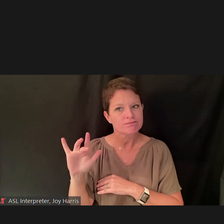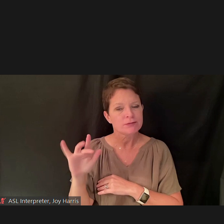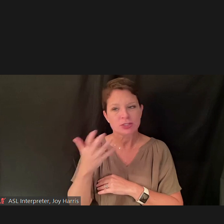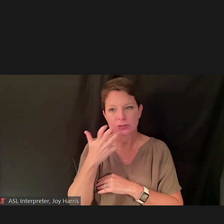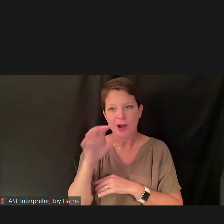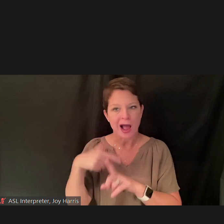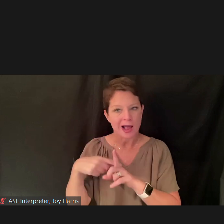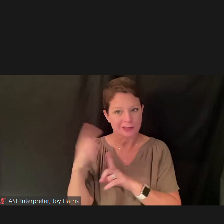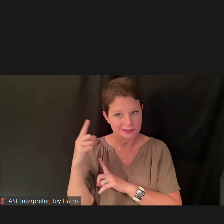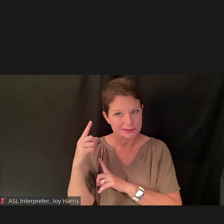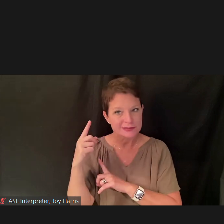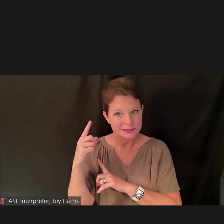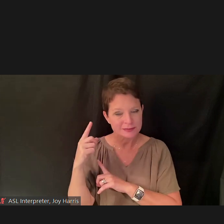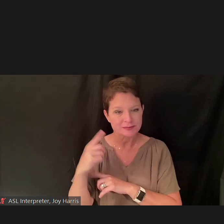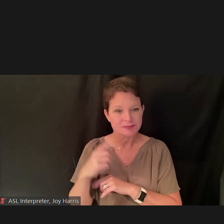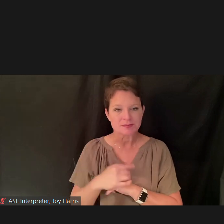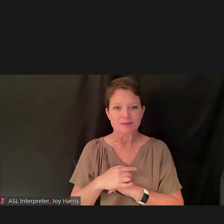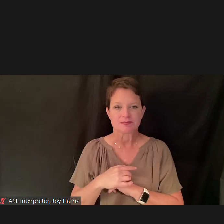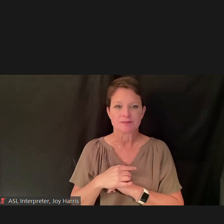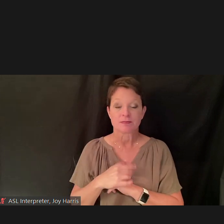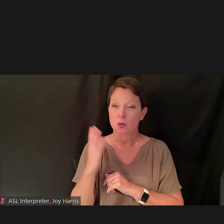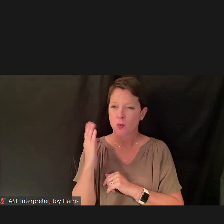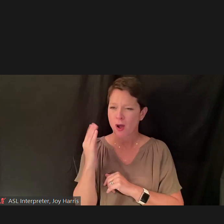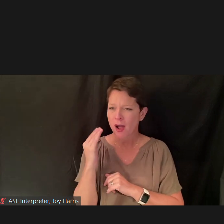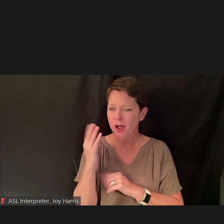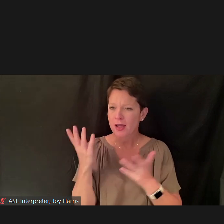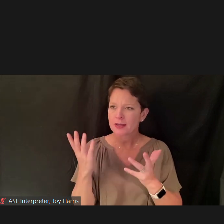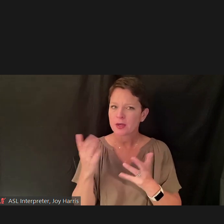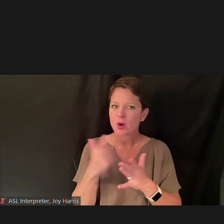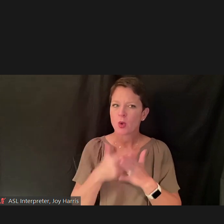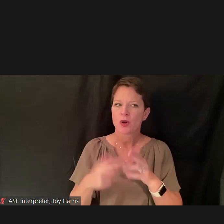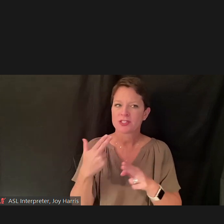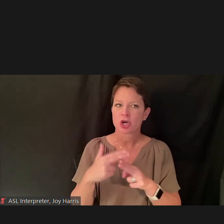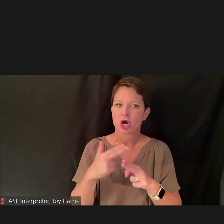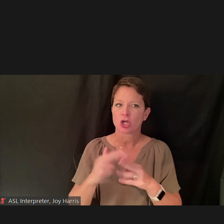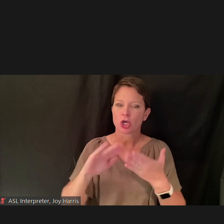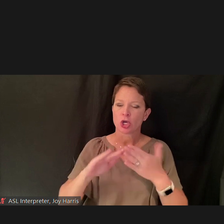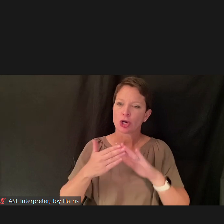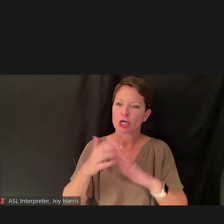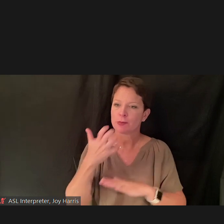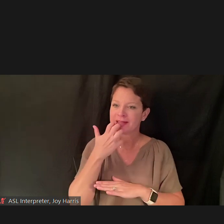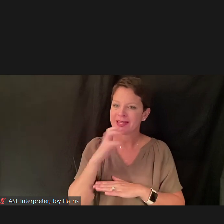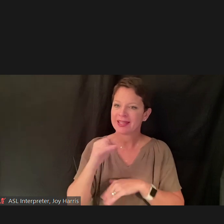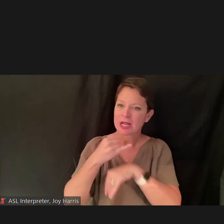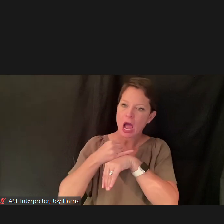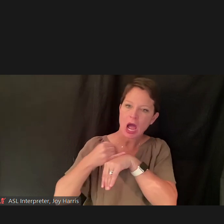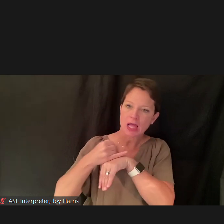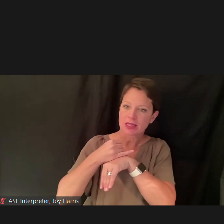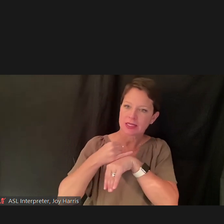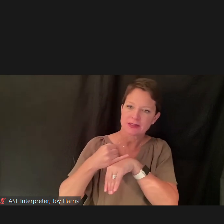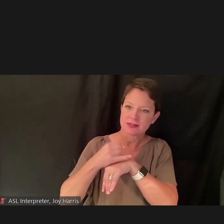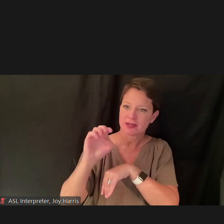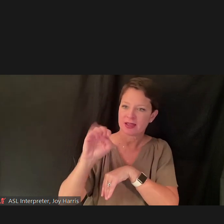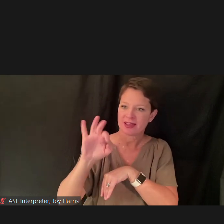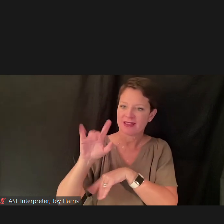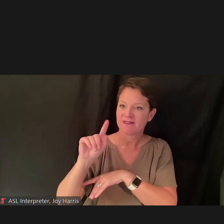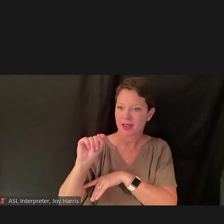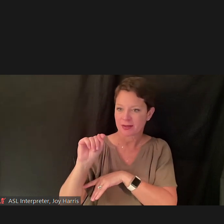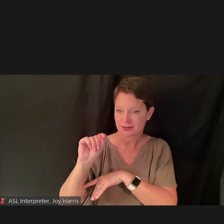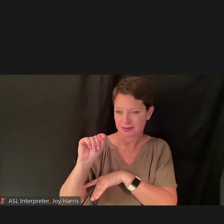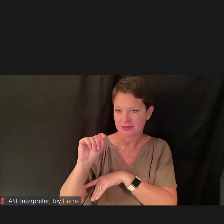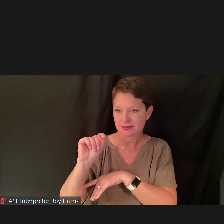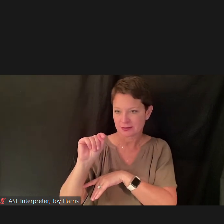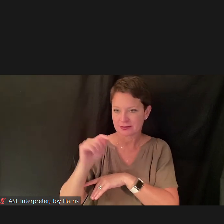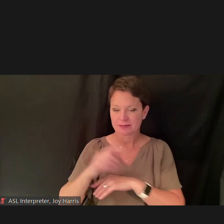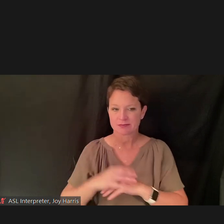ficha. Filadelfia es especialmente sensible a los días de calor y se produce